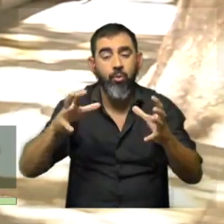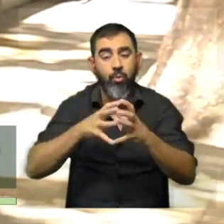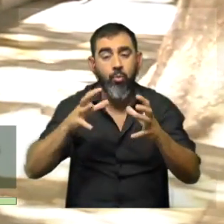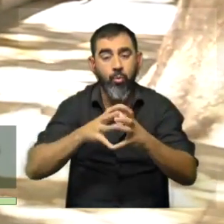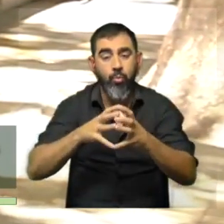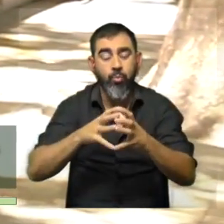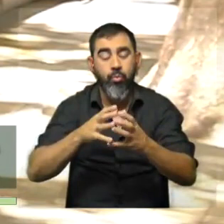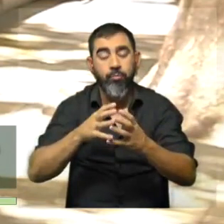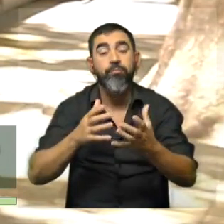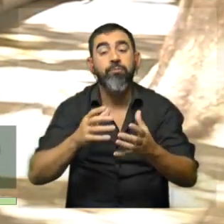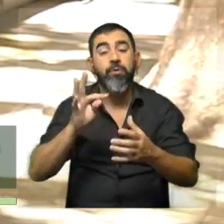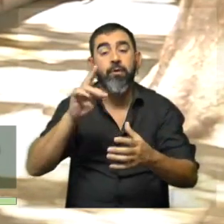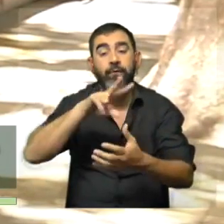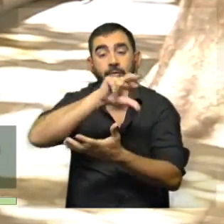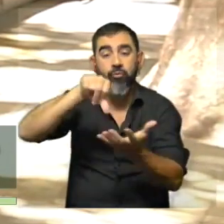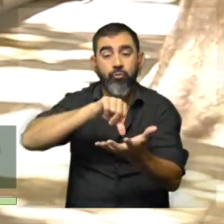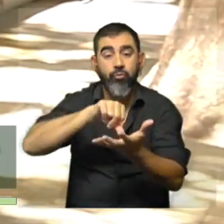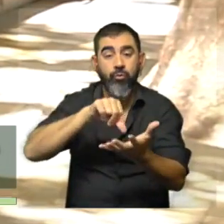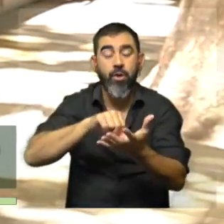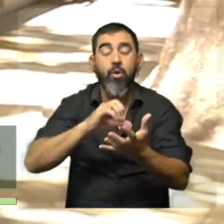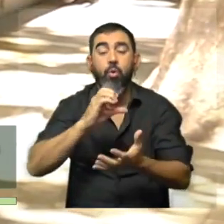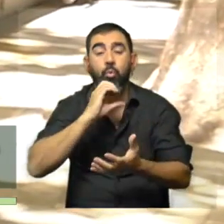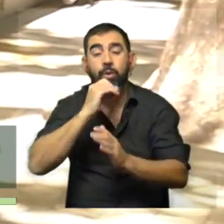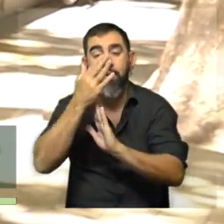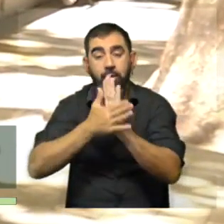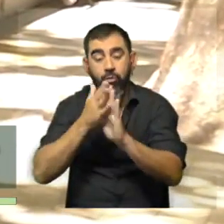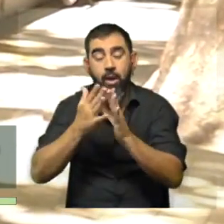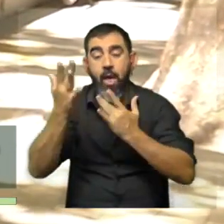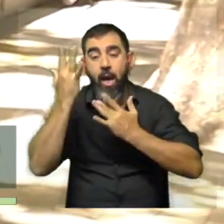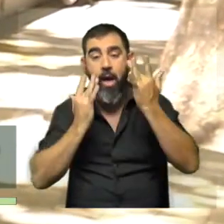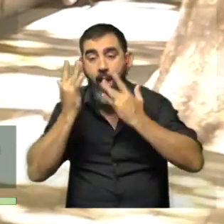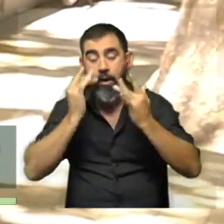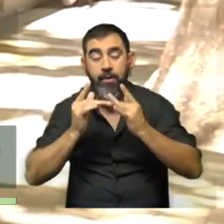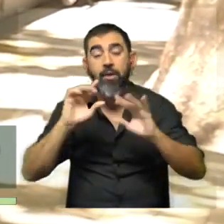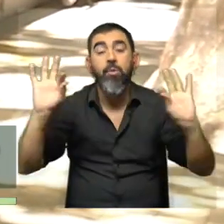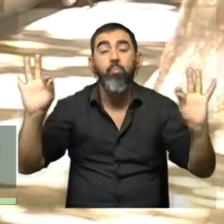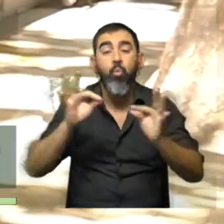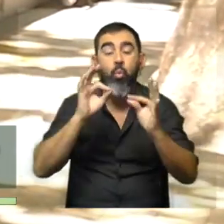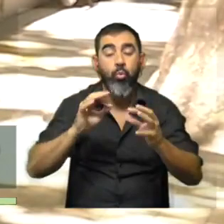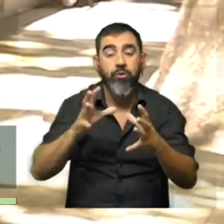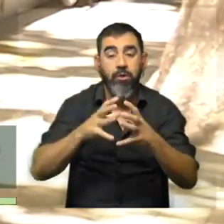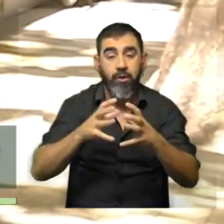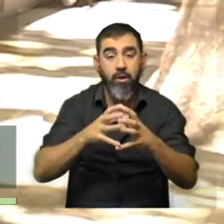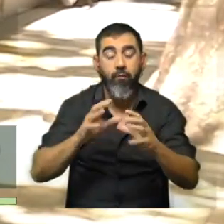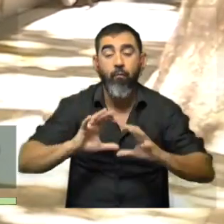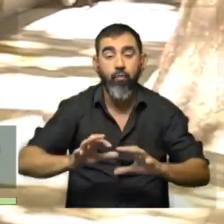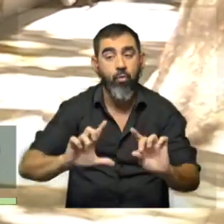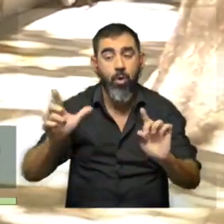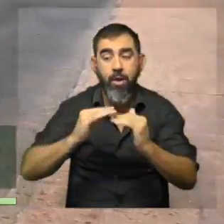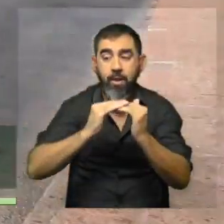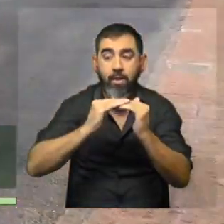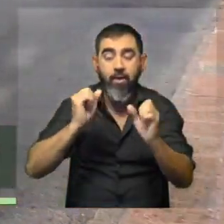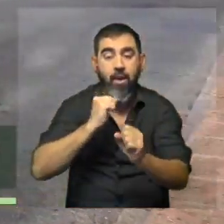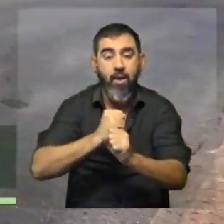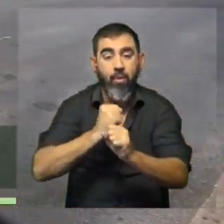sinfónica TV ciudad la comedia nacional las escuelas de arte dramático y la escuela de música funcionarios que no tienen estabilidad laboral